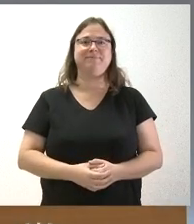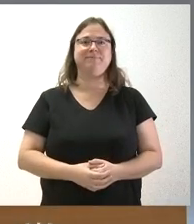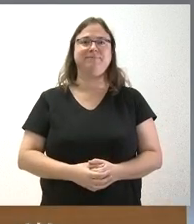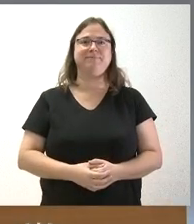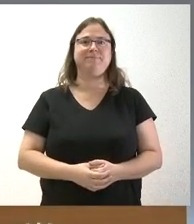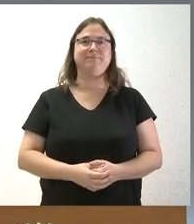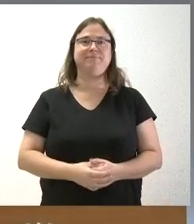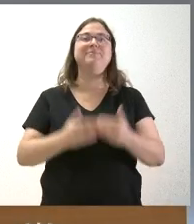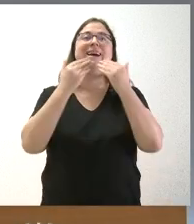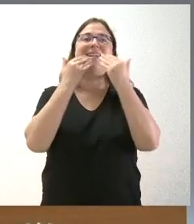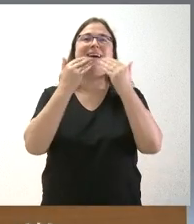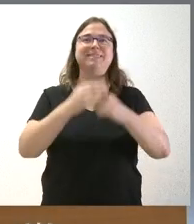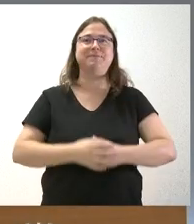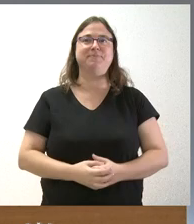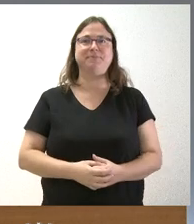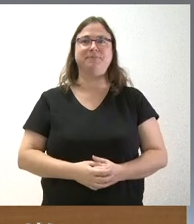Gracias.